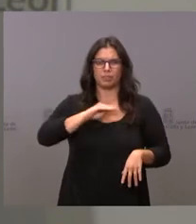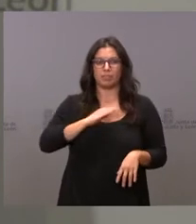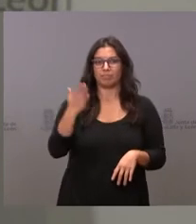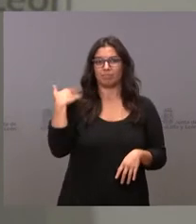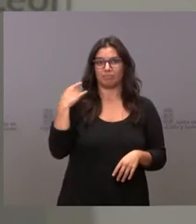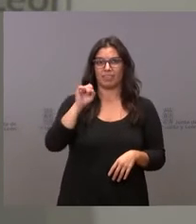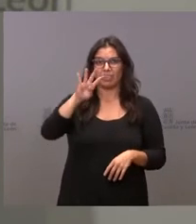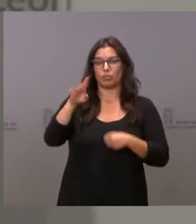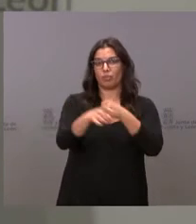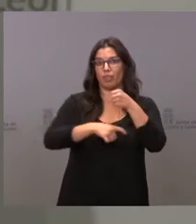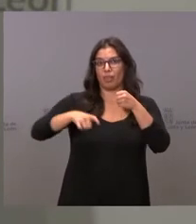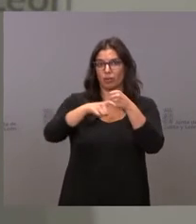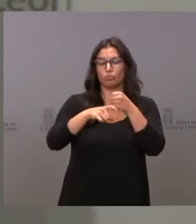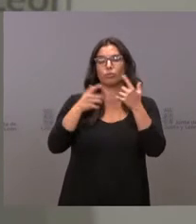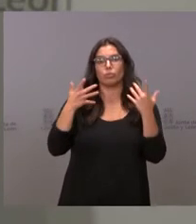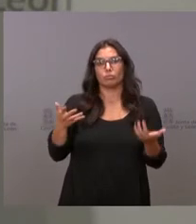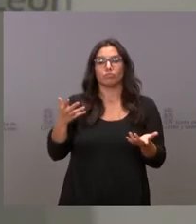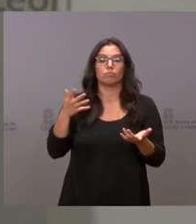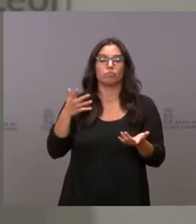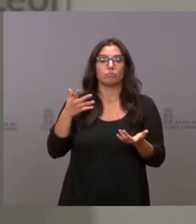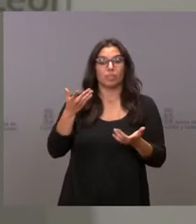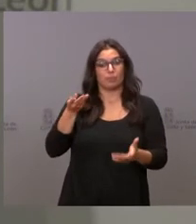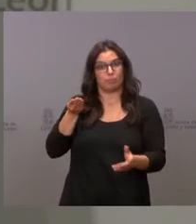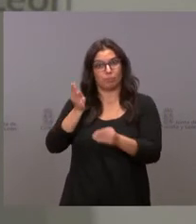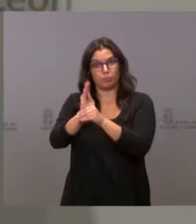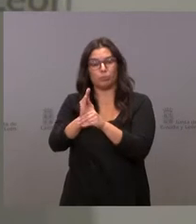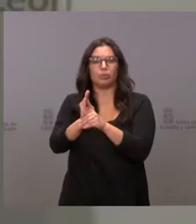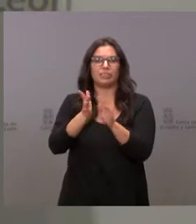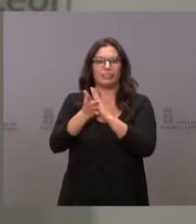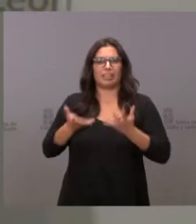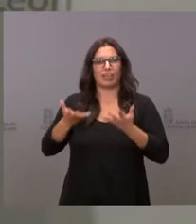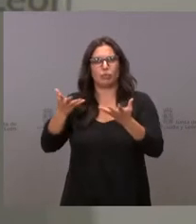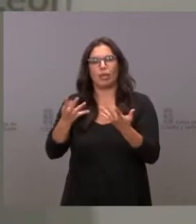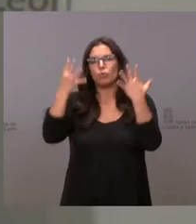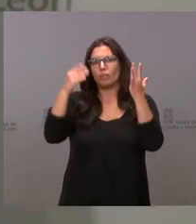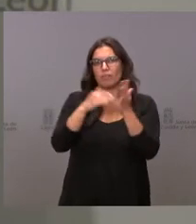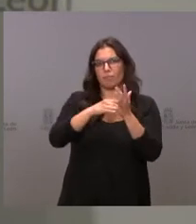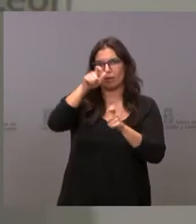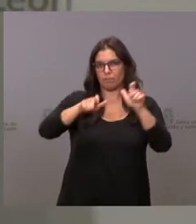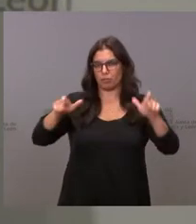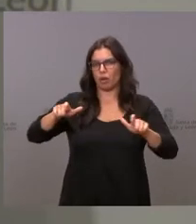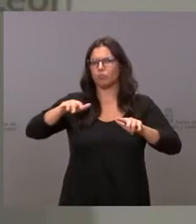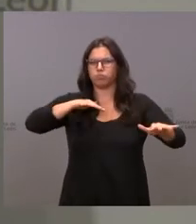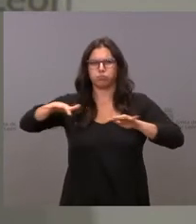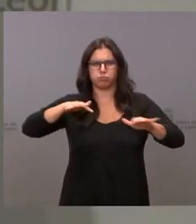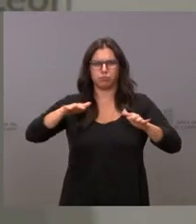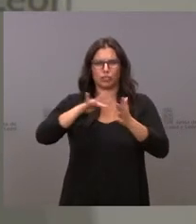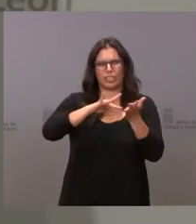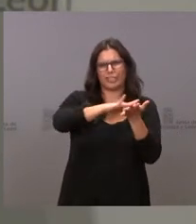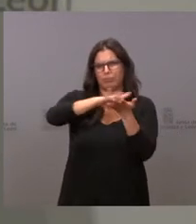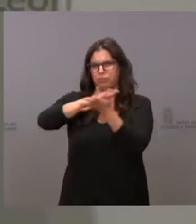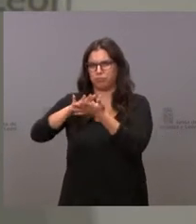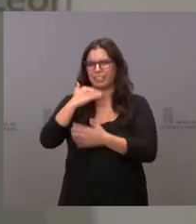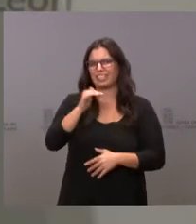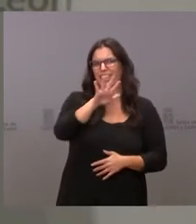agosto y con esta acción pretendemos asistir a 9.000 personas. El terremoto produjo una gran devastación, cerca de